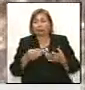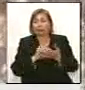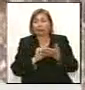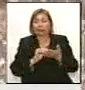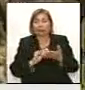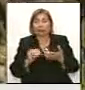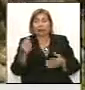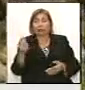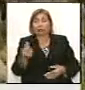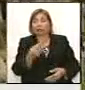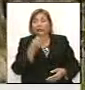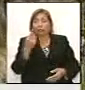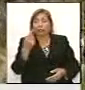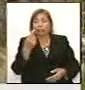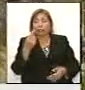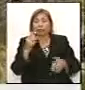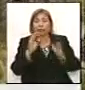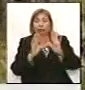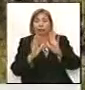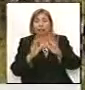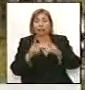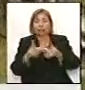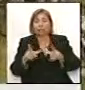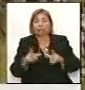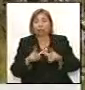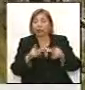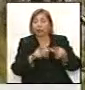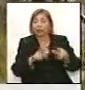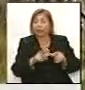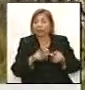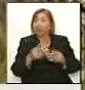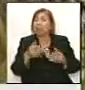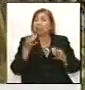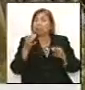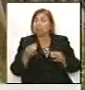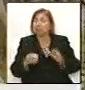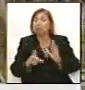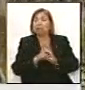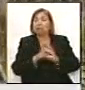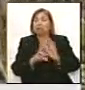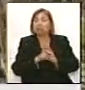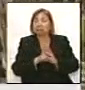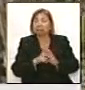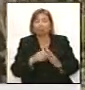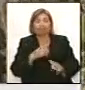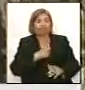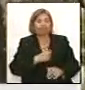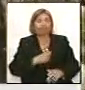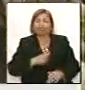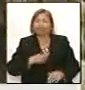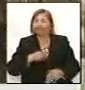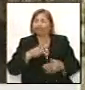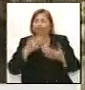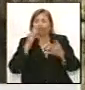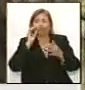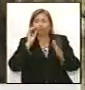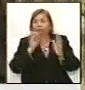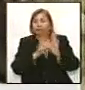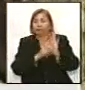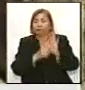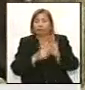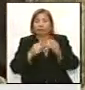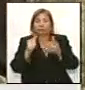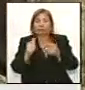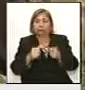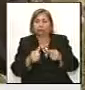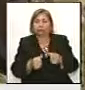y solo 10 sitios cuentan con saneamiento físico legal. Un triste ejemplo es el patrimonio